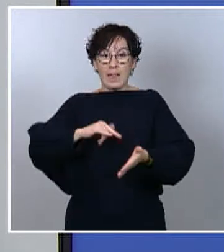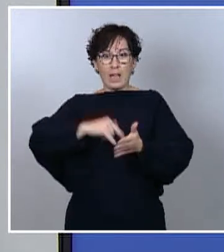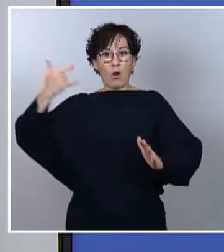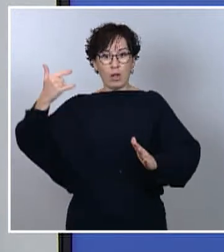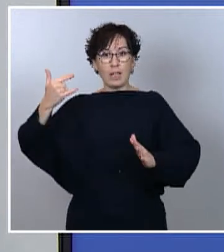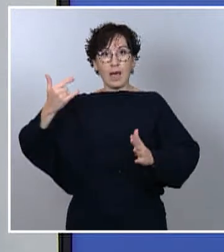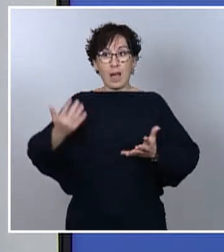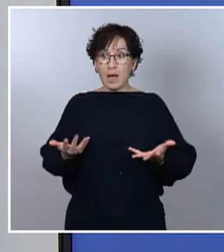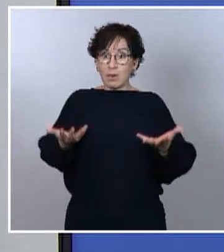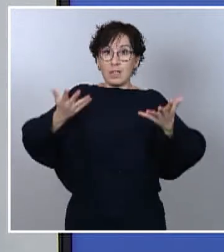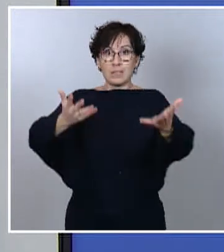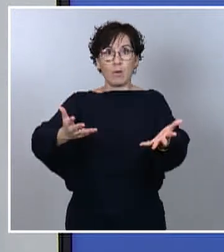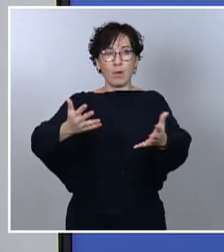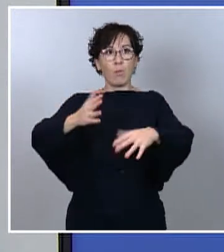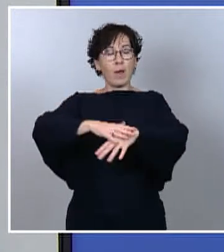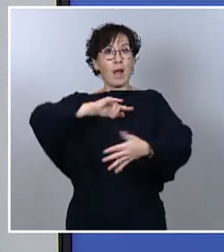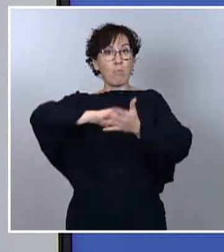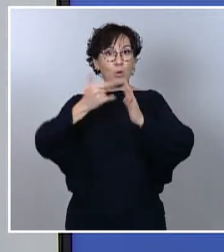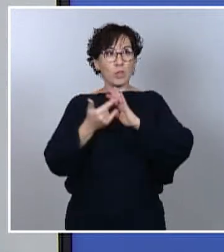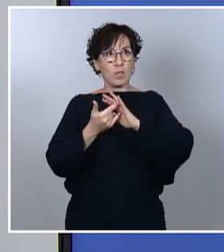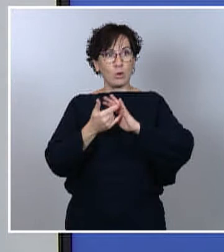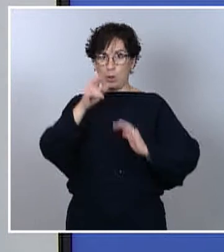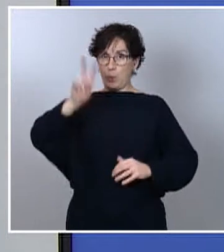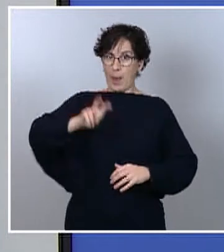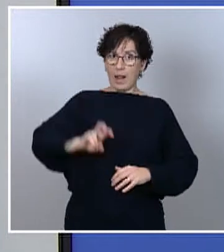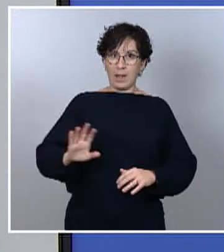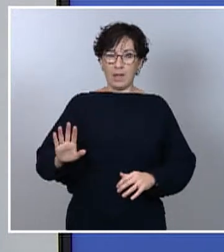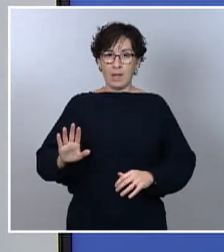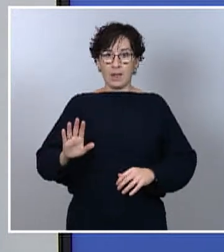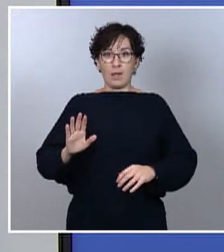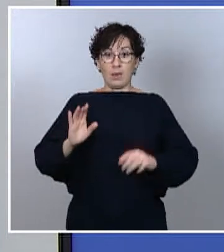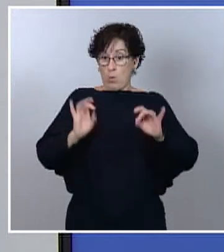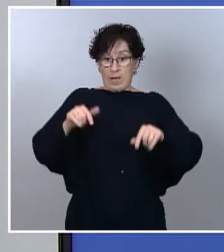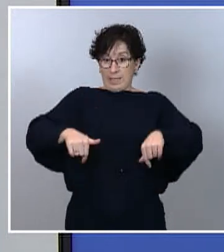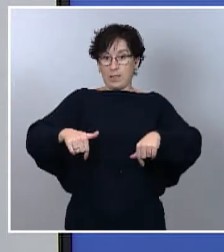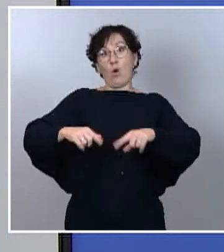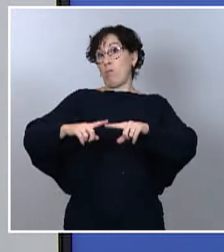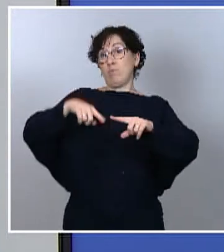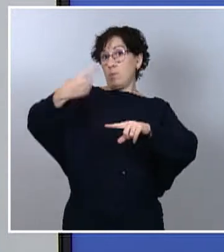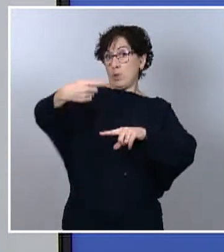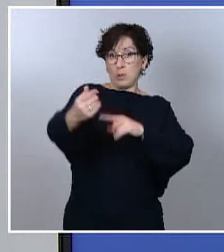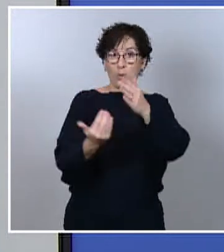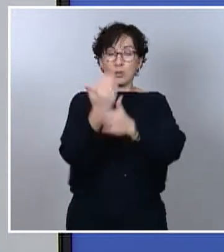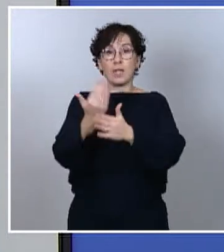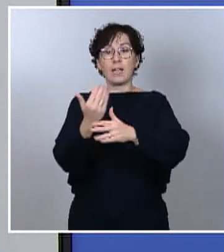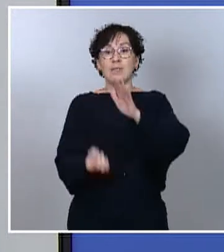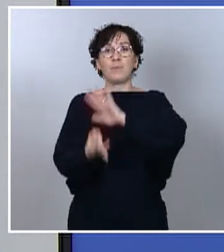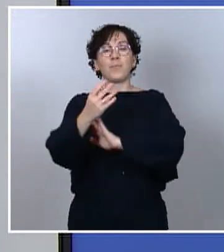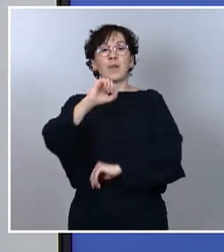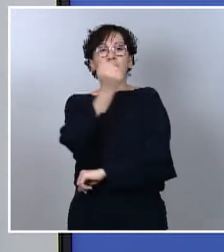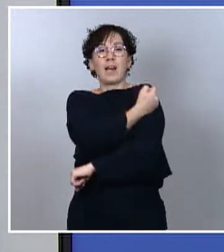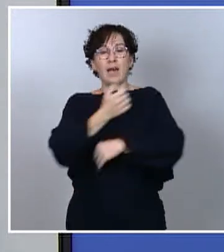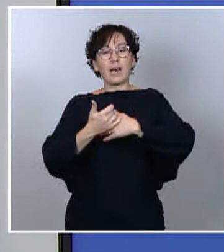grandes proyectos como este y como lo va a ser también en los próximos días el Registro Estatal de Vacunación frente